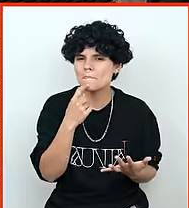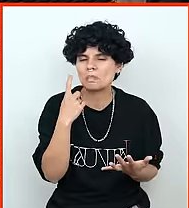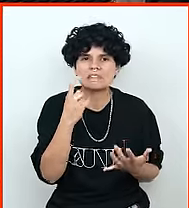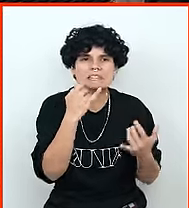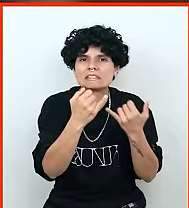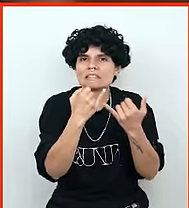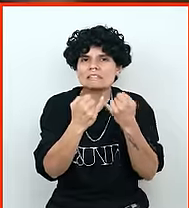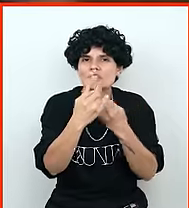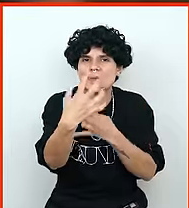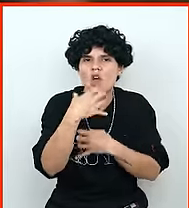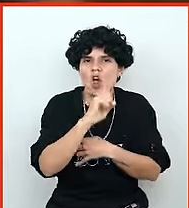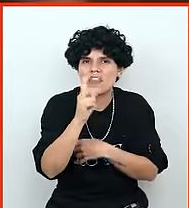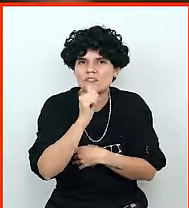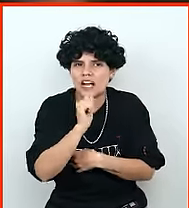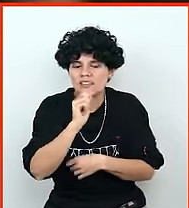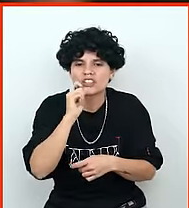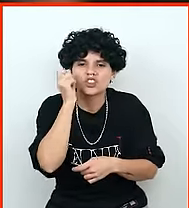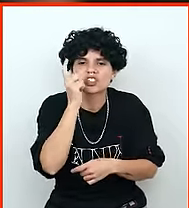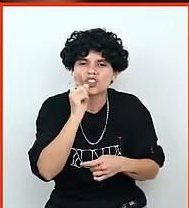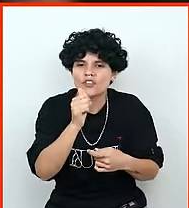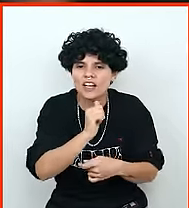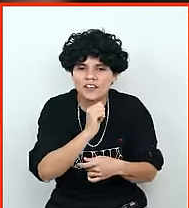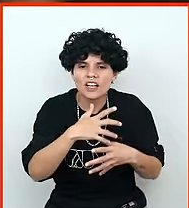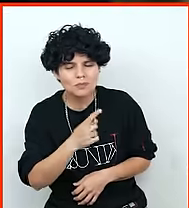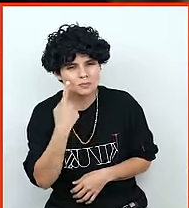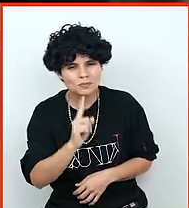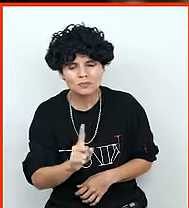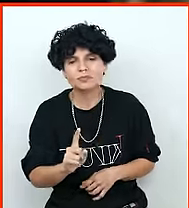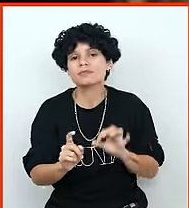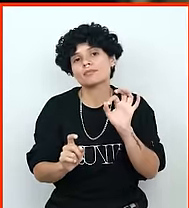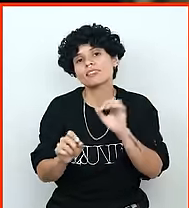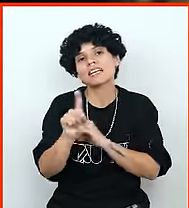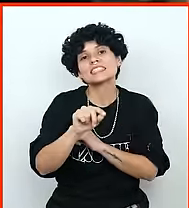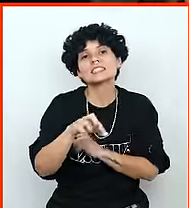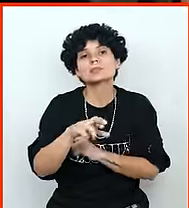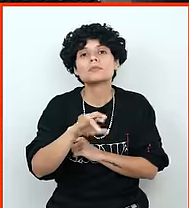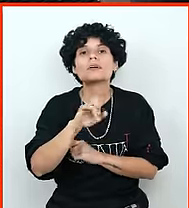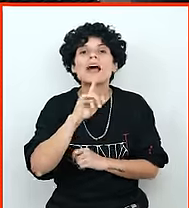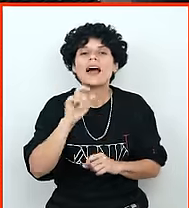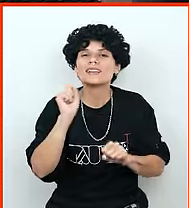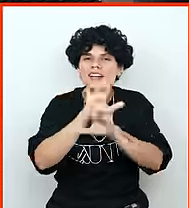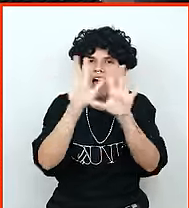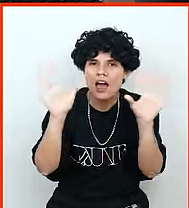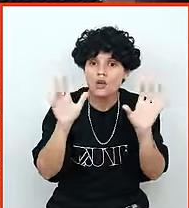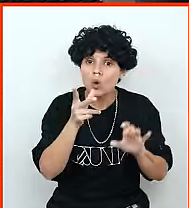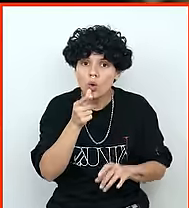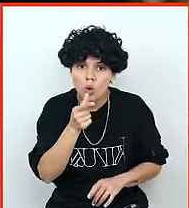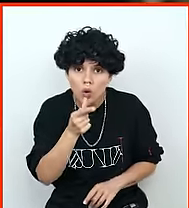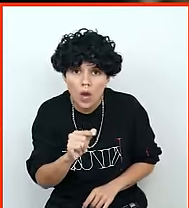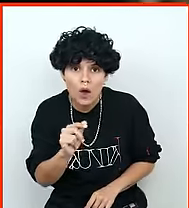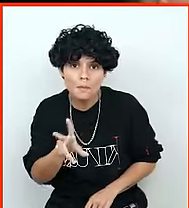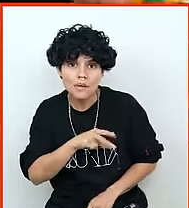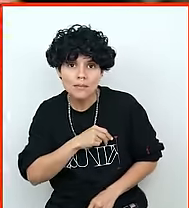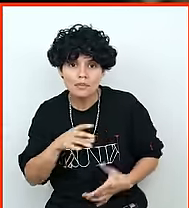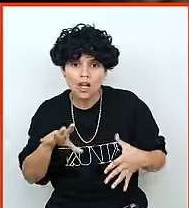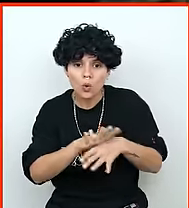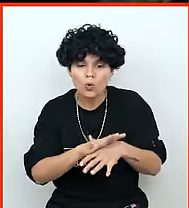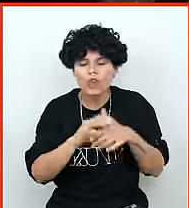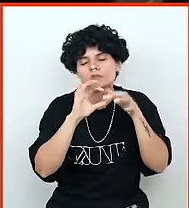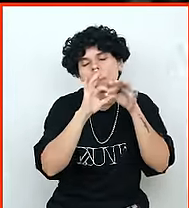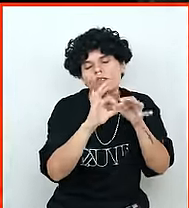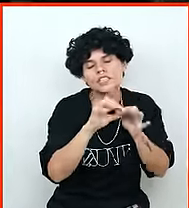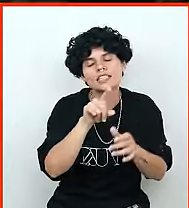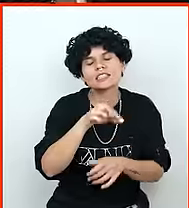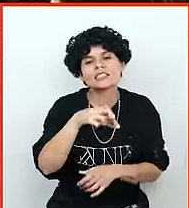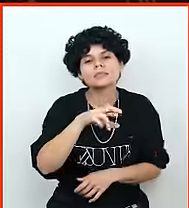se me están quedando a mí, no me odian, amigos MCs que no estoy mencionando ya, porque son hartos. Seamos claros con Sprite, se vienen los premios en la Junta. Gracias, Sprite.